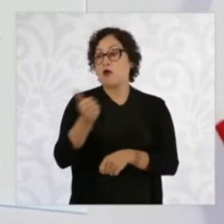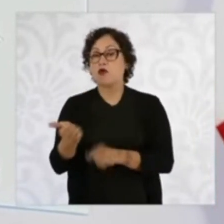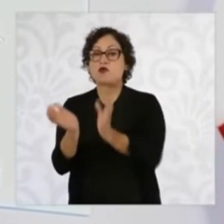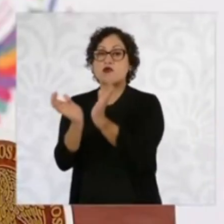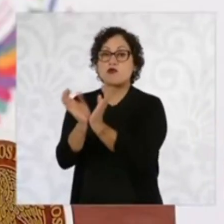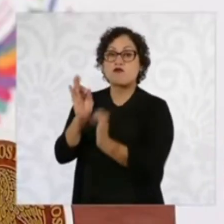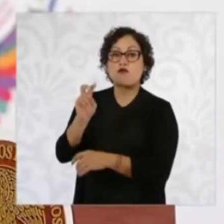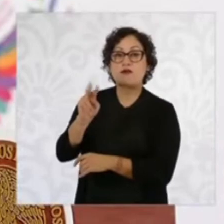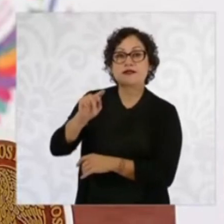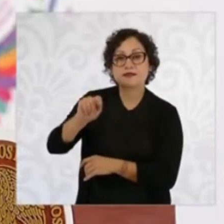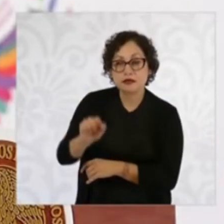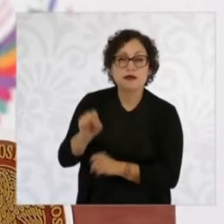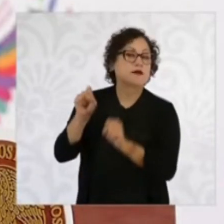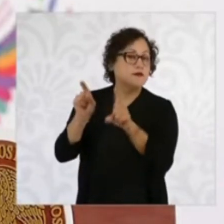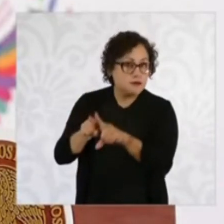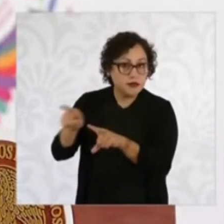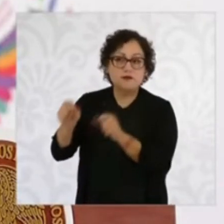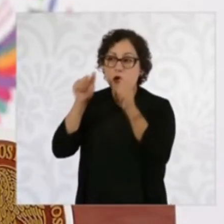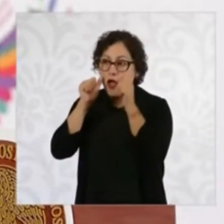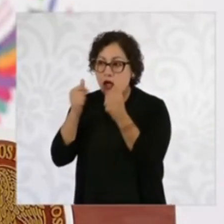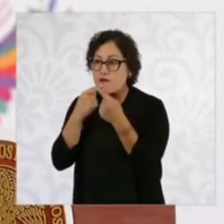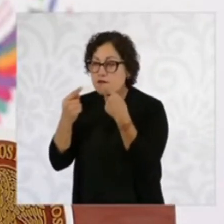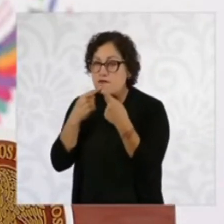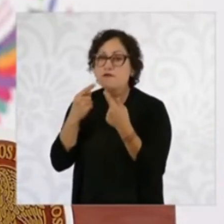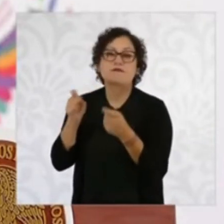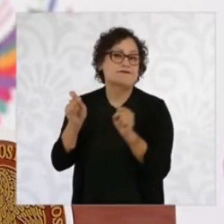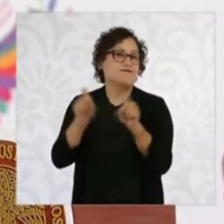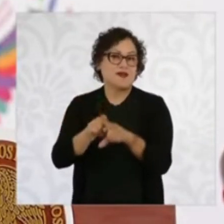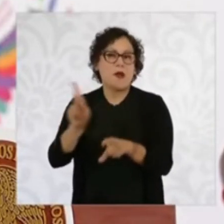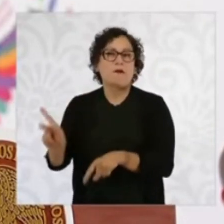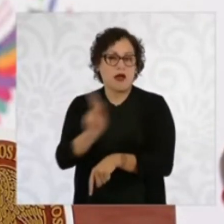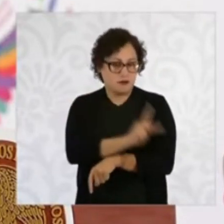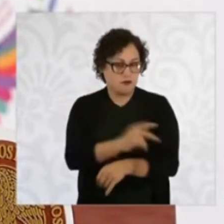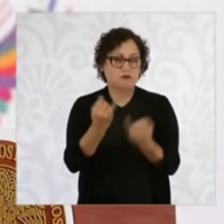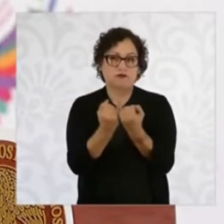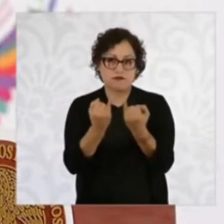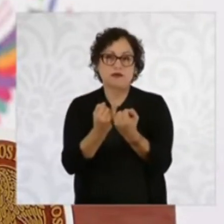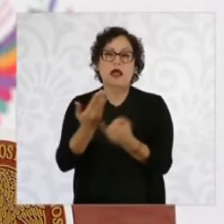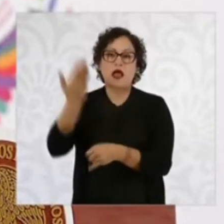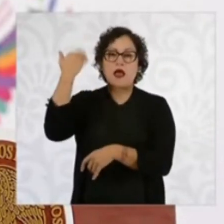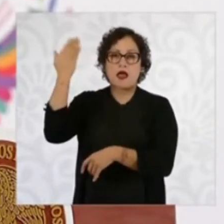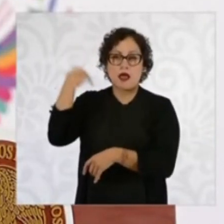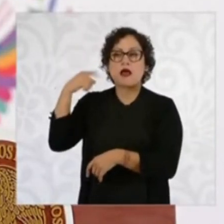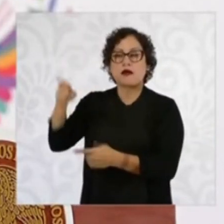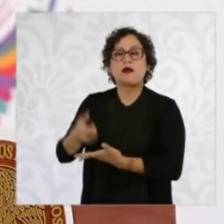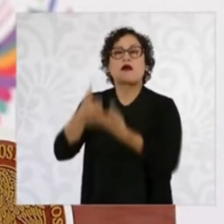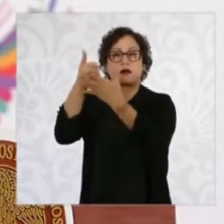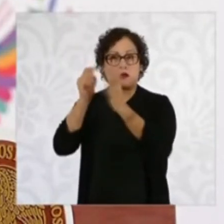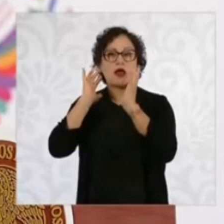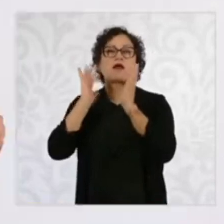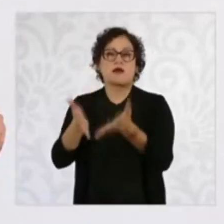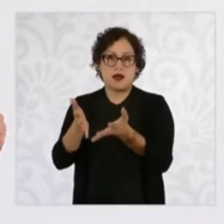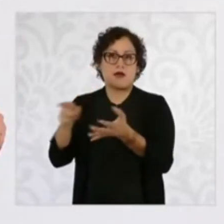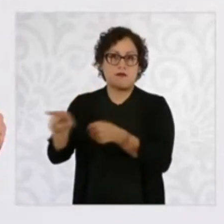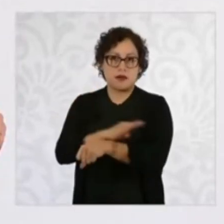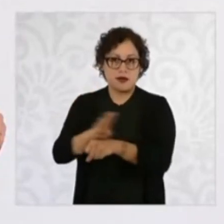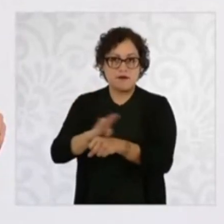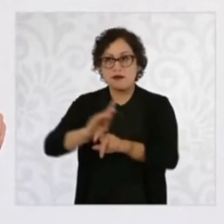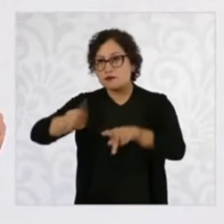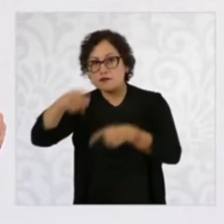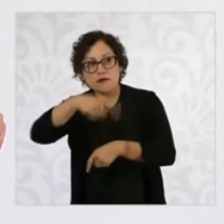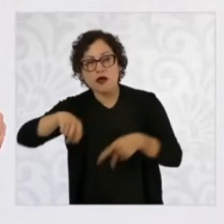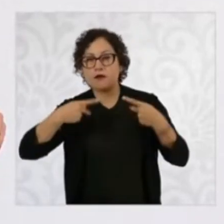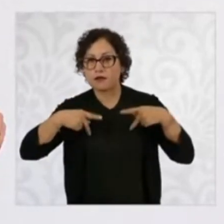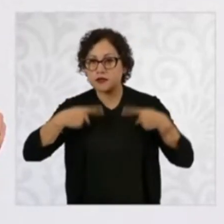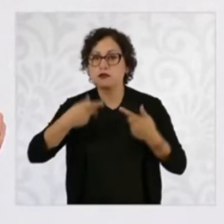similares. Entonces ya se había hecho una mejora de los créditos, pero vamos a